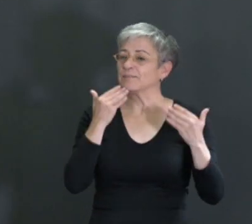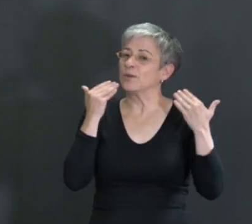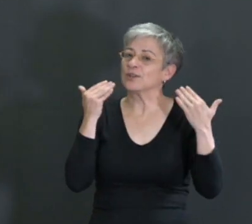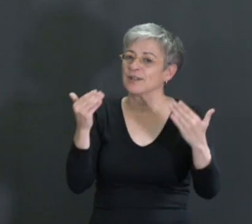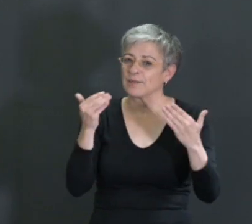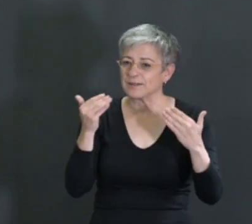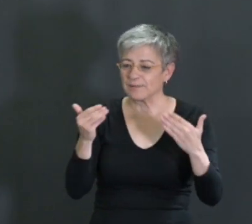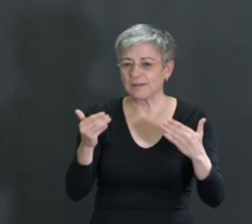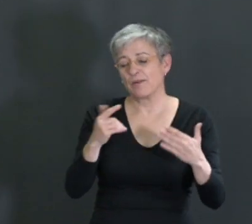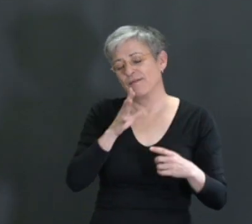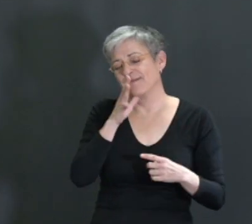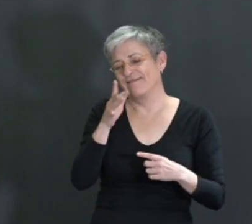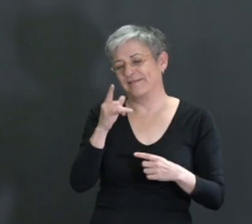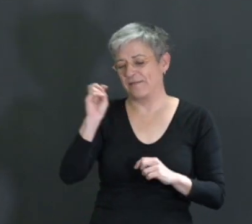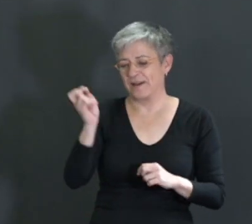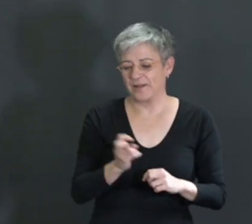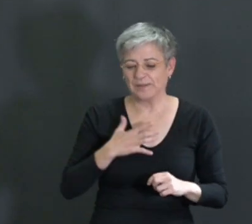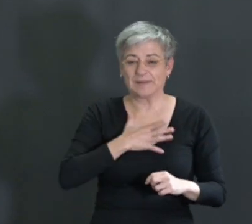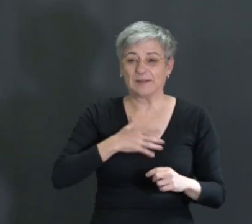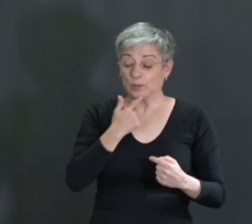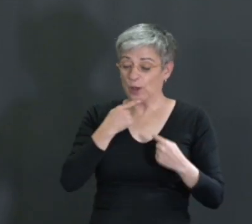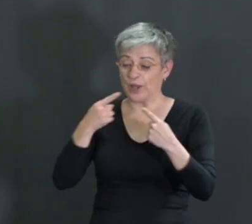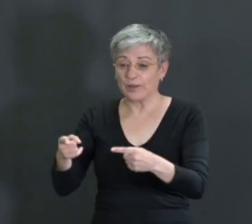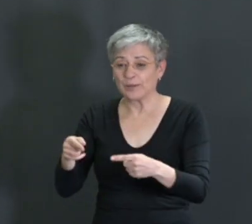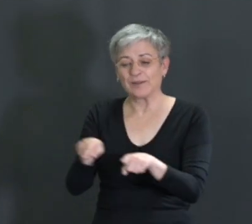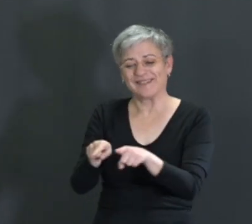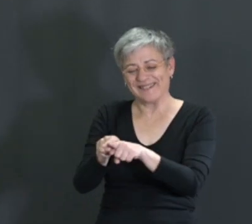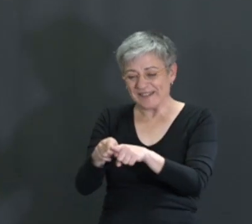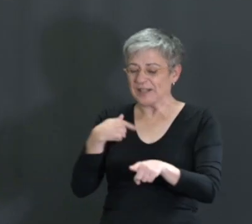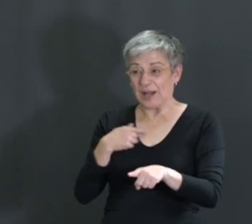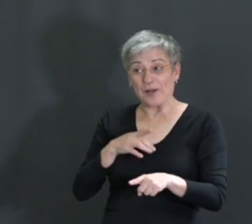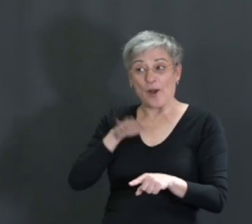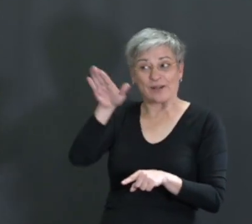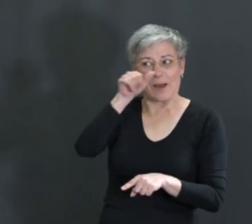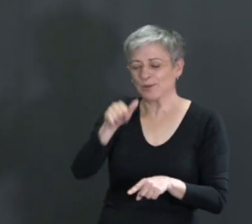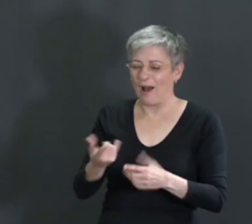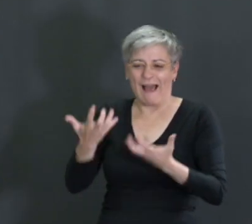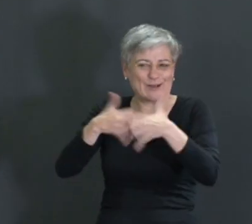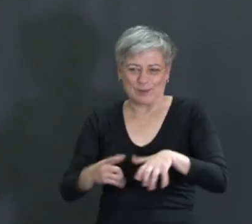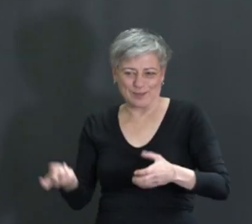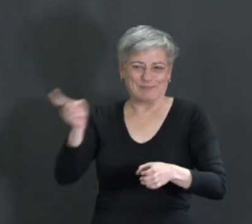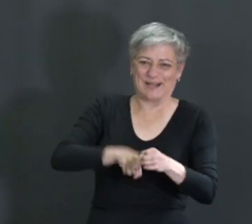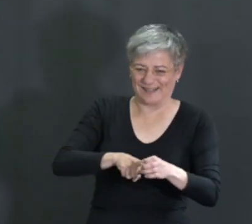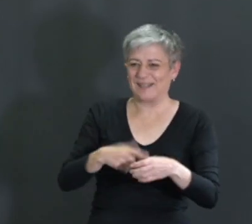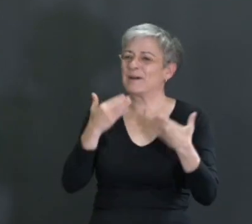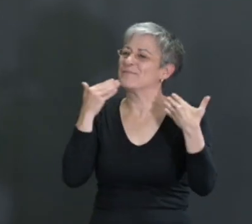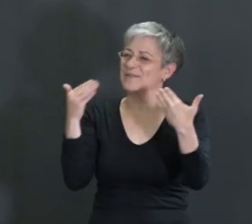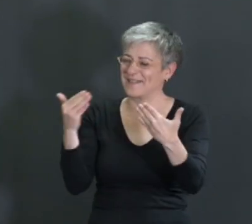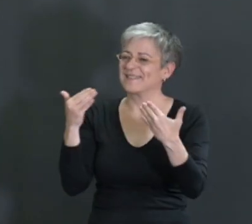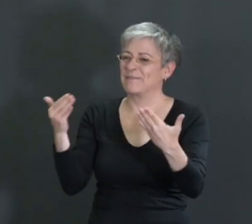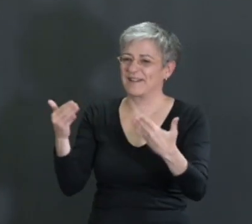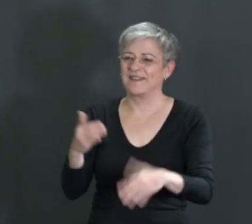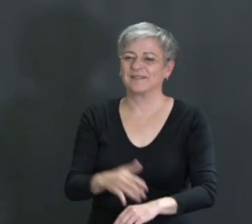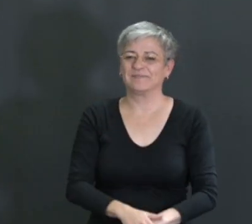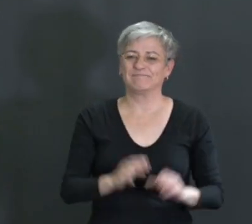gracias, Alberto, como siempre, que en cuanto se te dice truco, dices juego. Muchísimas gracias. Muchísimas